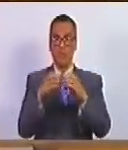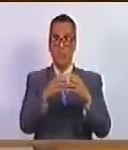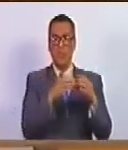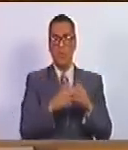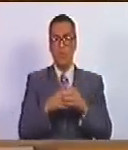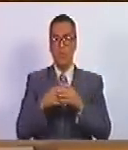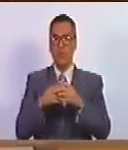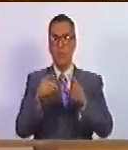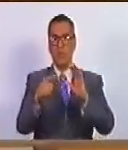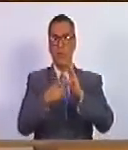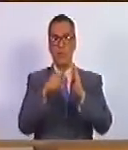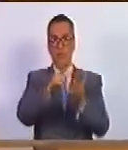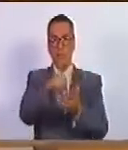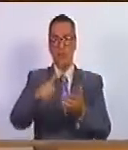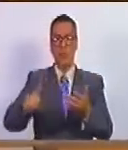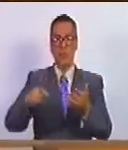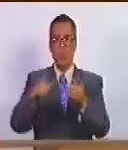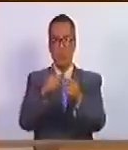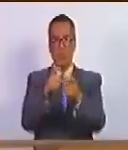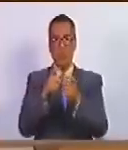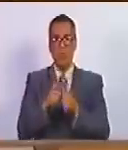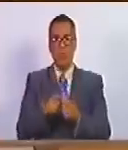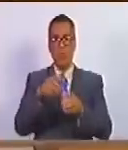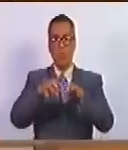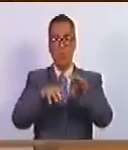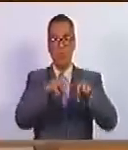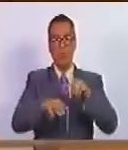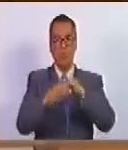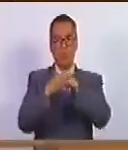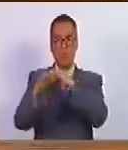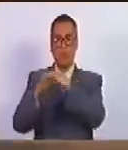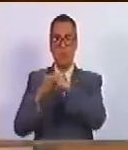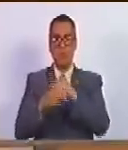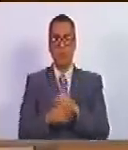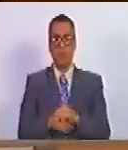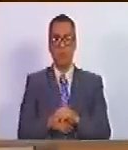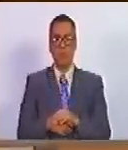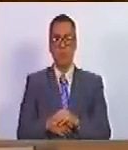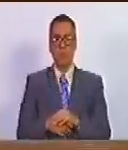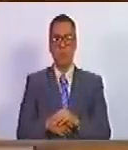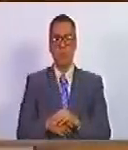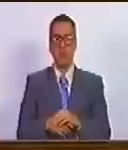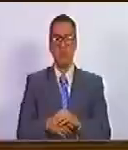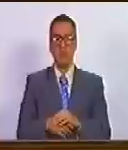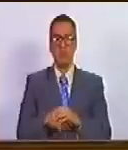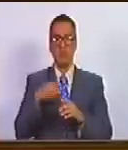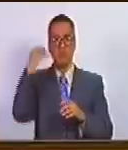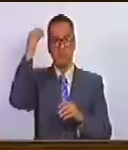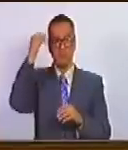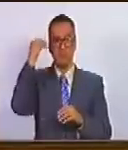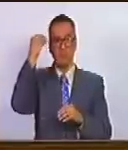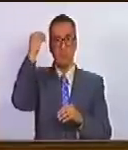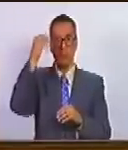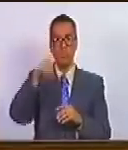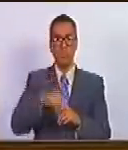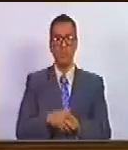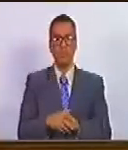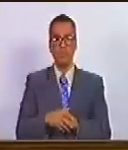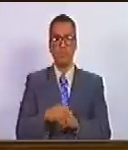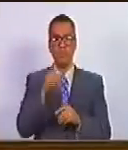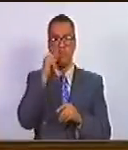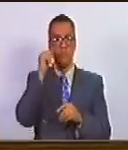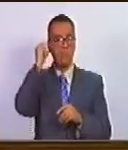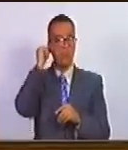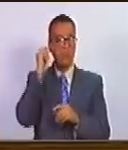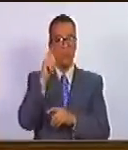armonización de las potestades tributarias de los estados y municipios. En consideración, las